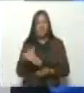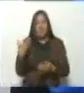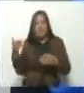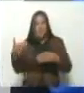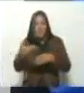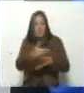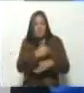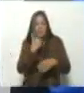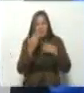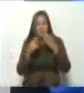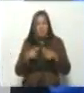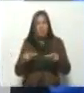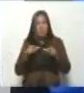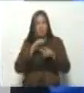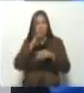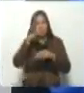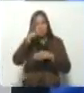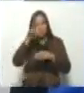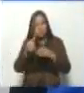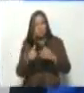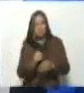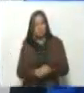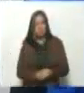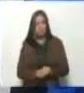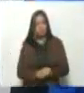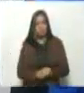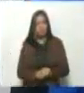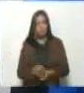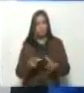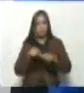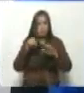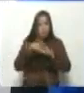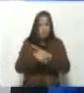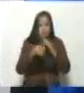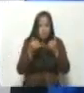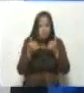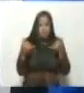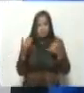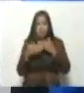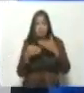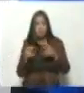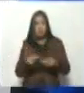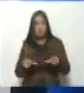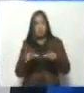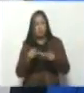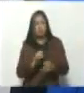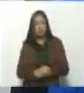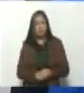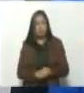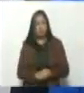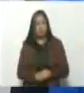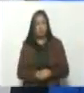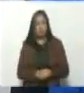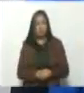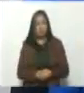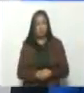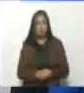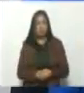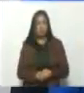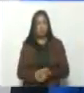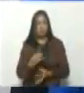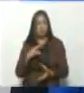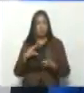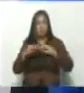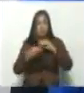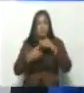recoger la basura en la zona alta, y en la parte de abajo lineal, parte plana, dronizamos en